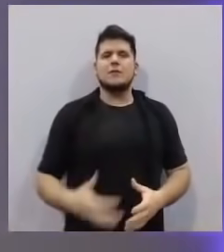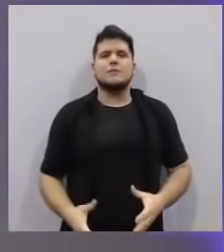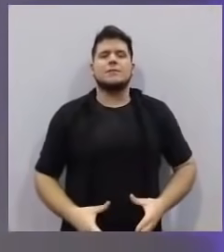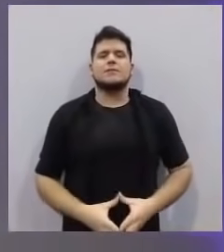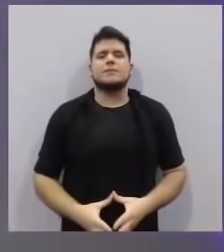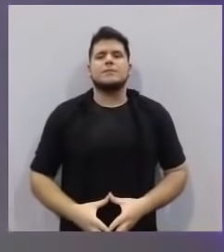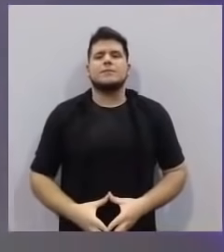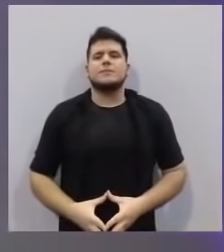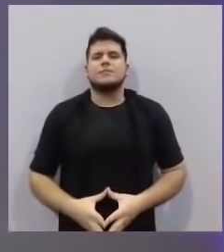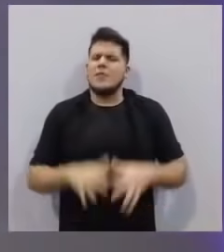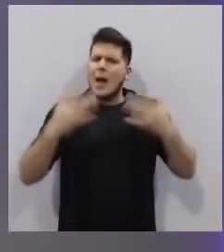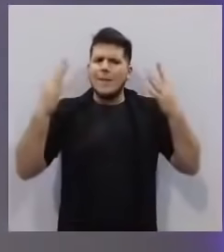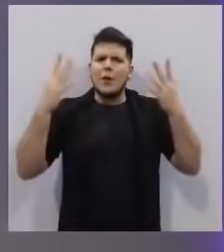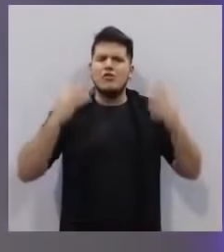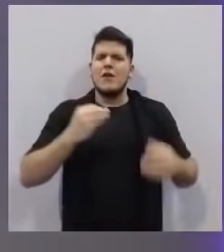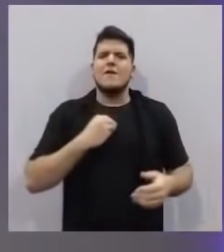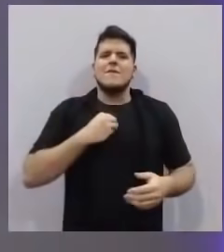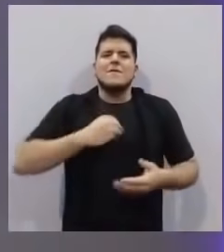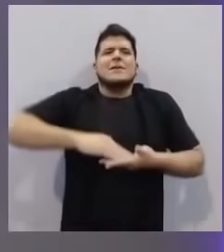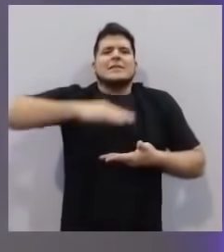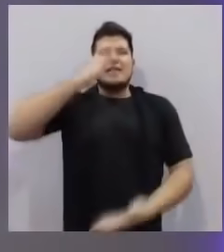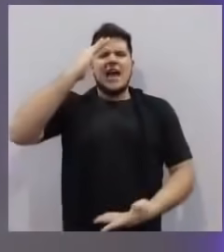aplauda con más fe en esta noche